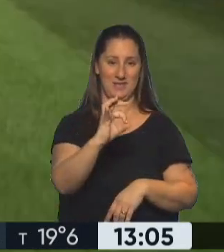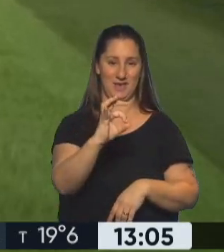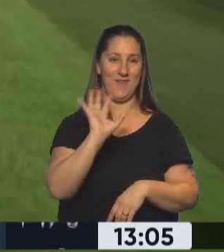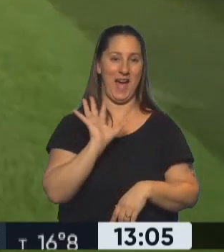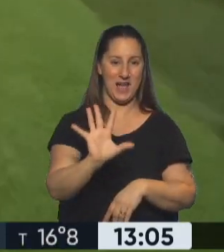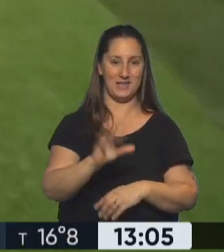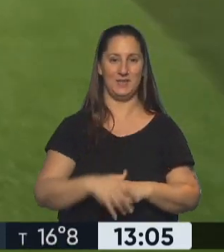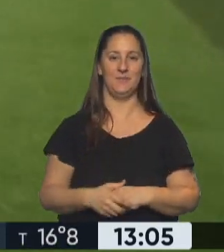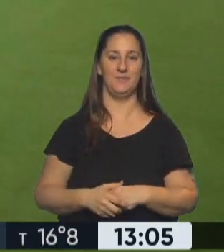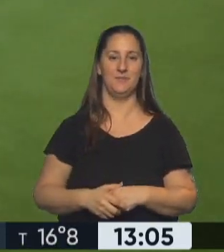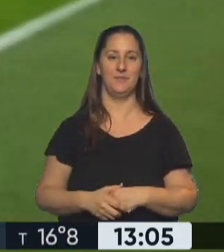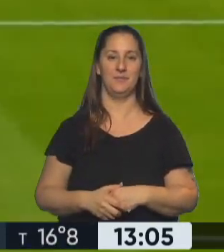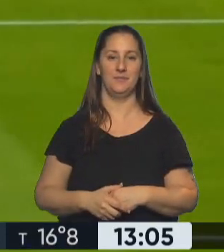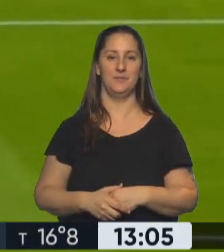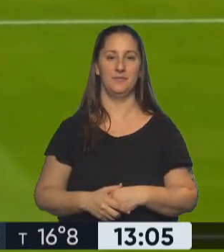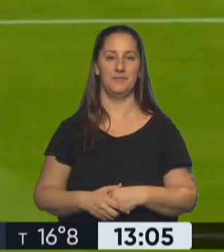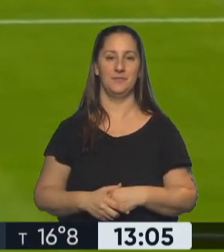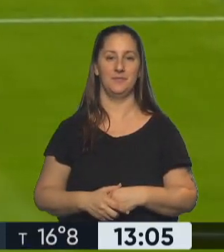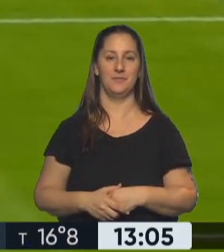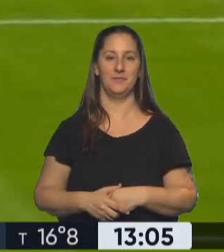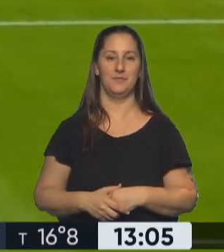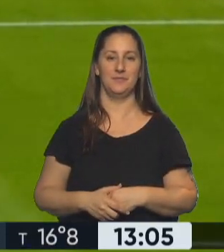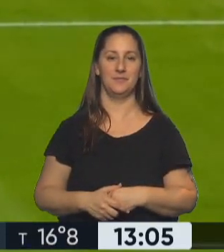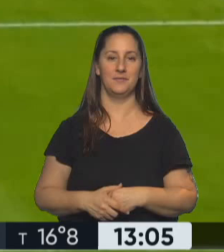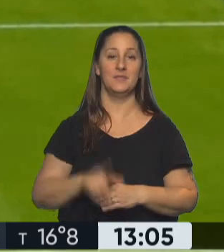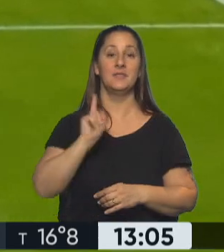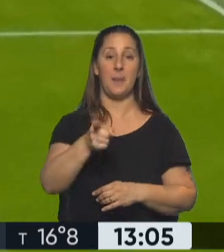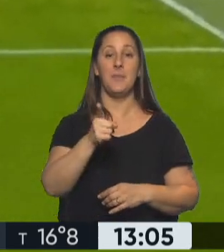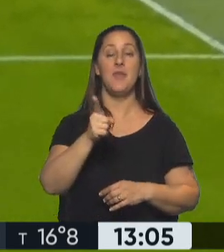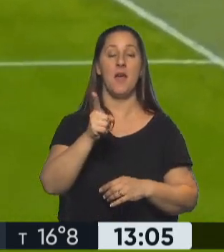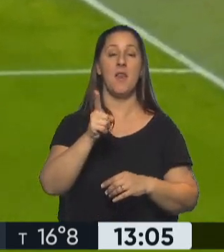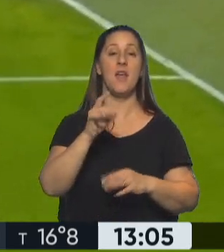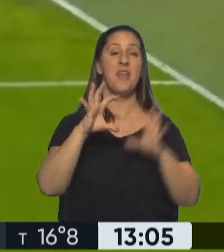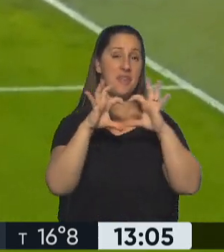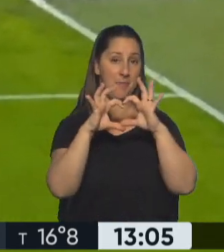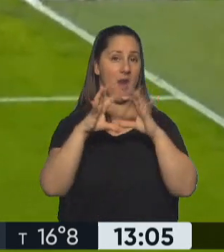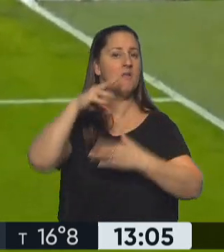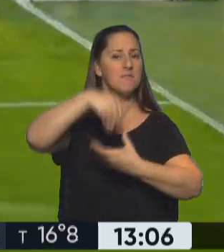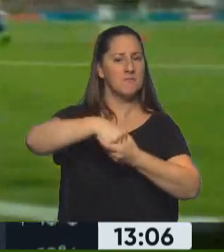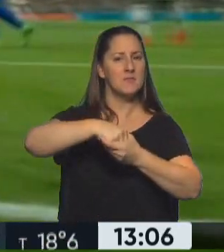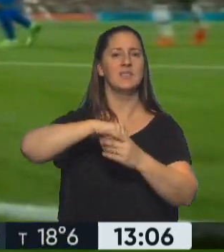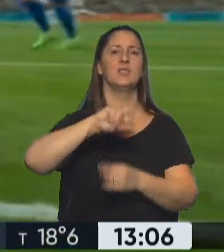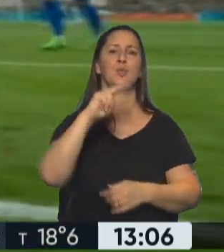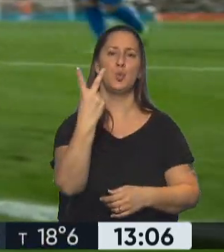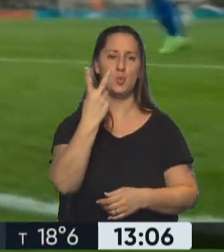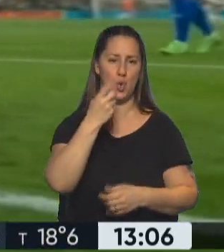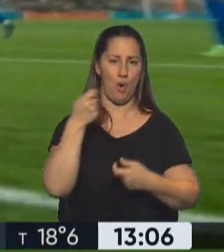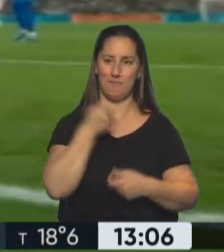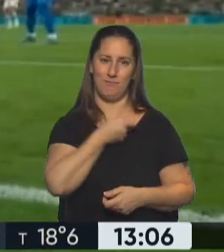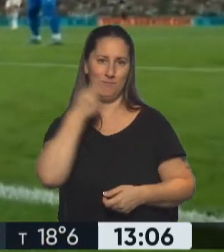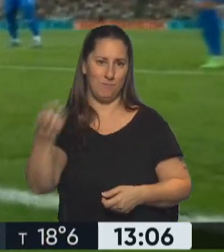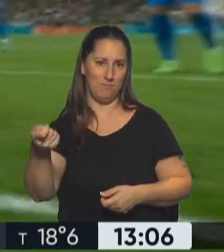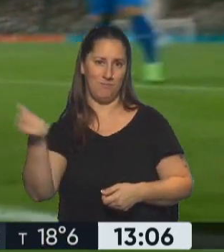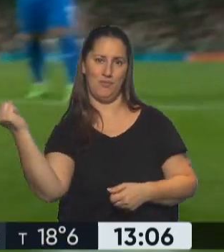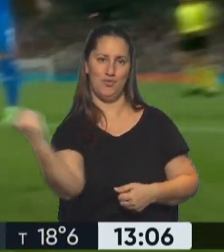Después también iba a ser partícipe en el segundo gol, dando